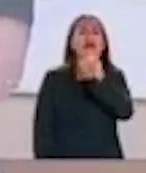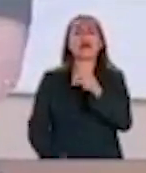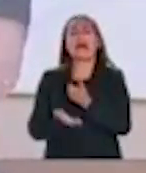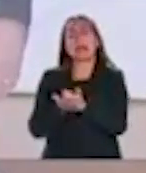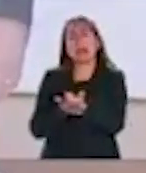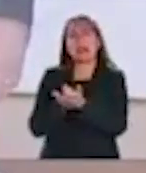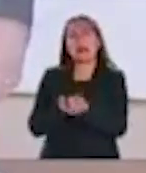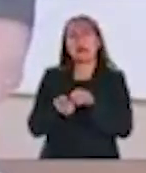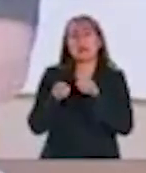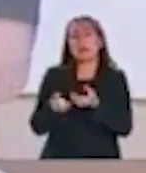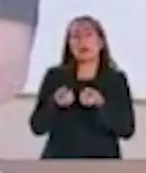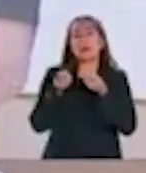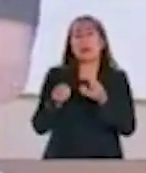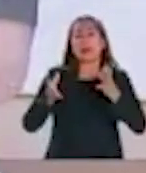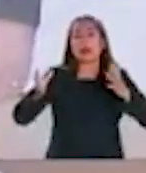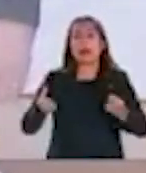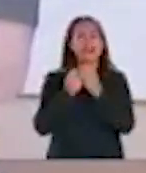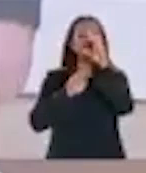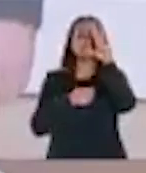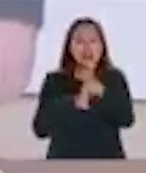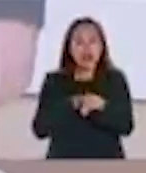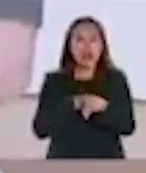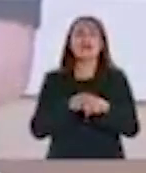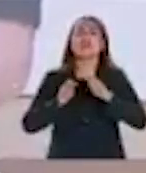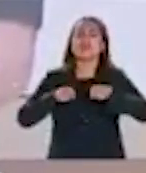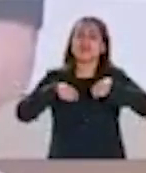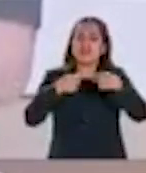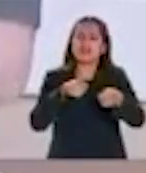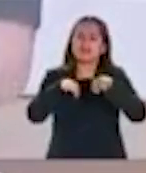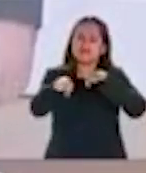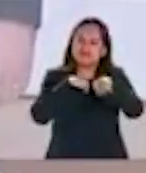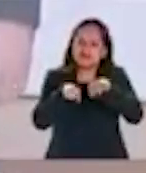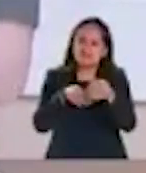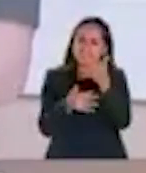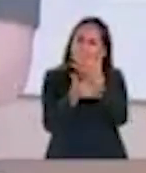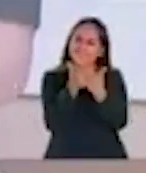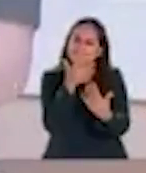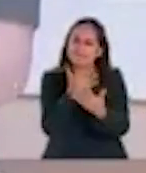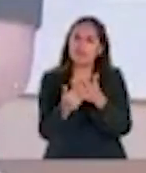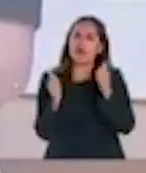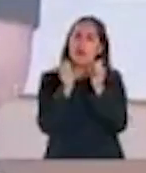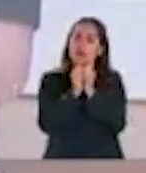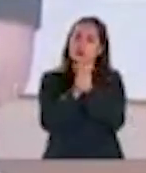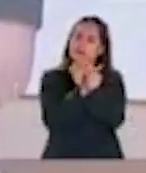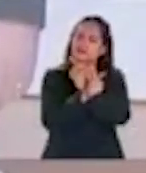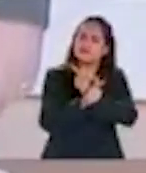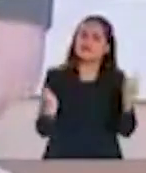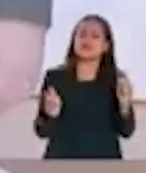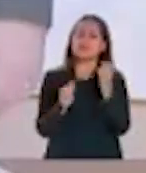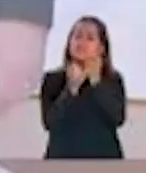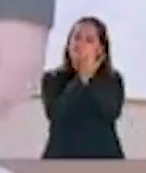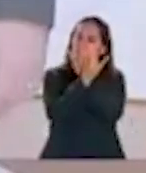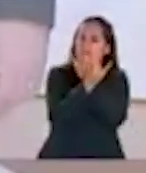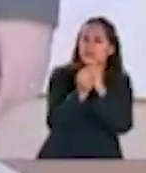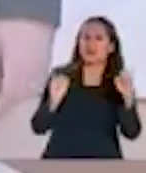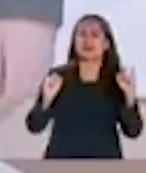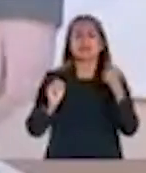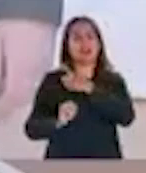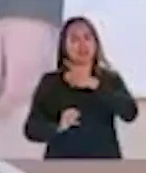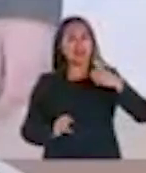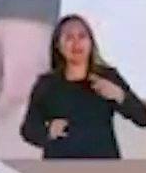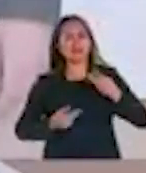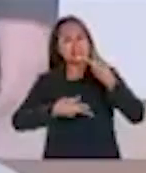salir adelante es generando empleo y condiciones de libertad de independencia tenemos que generar eso